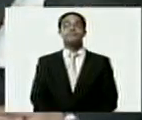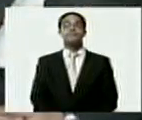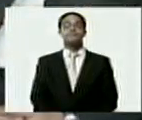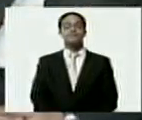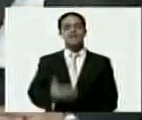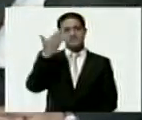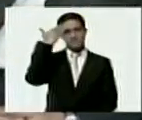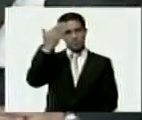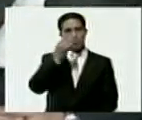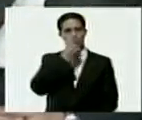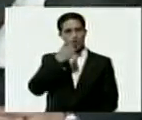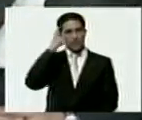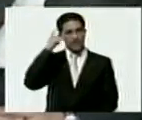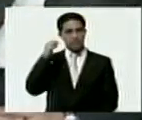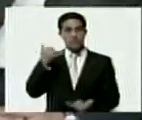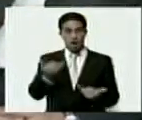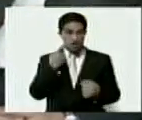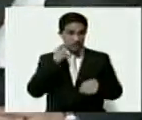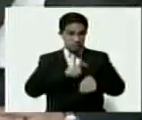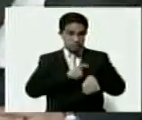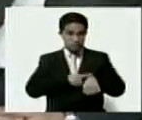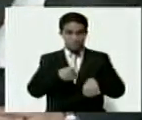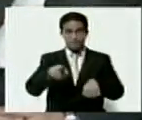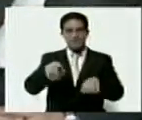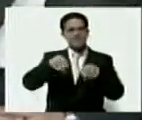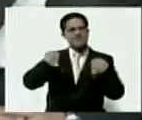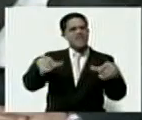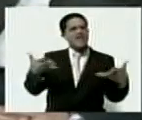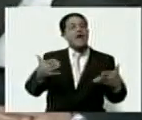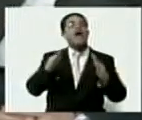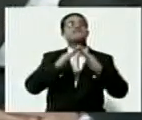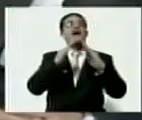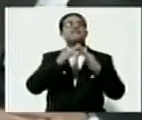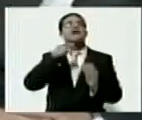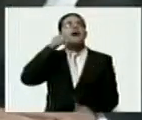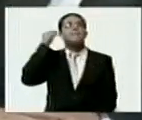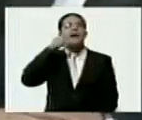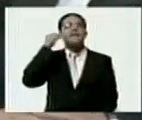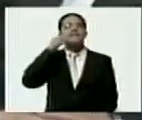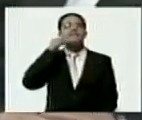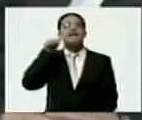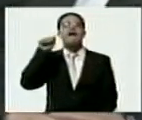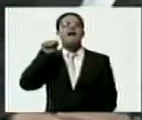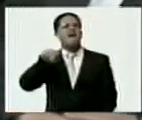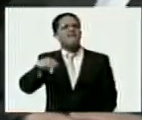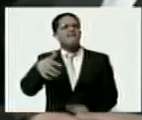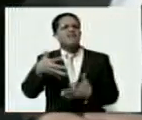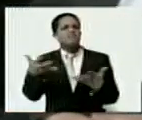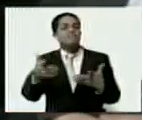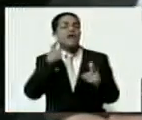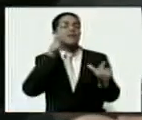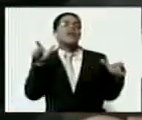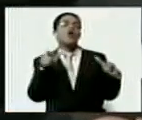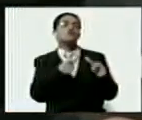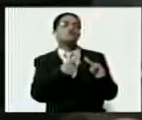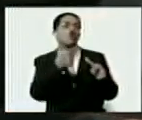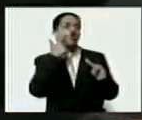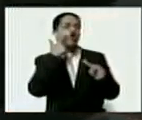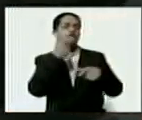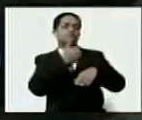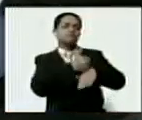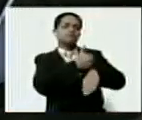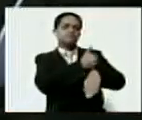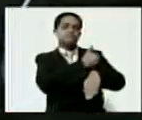Saludos, buenos días. A esta hora me encuentro en la sede de la Casa Amarilla Antonio José de Sucre, donde se desarrolla una reunión con el cuerpo